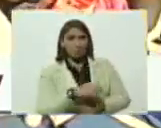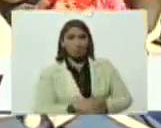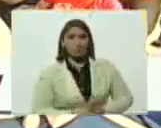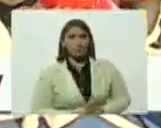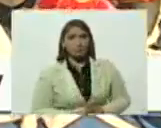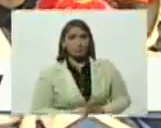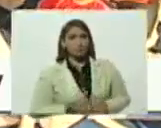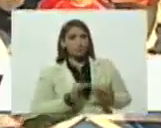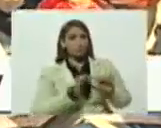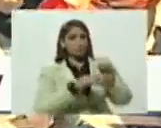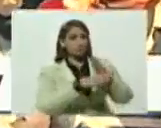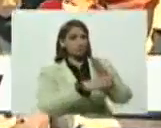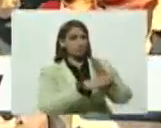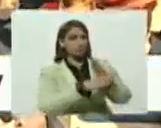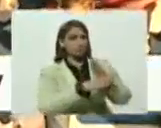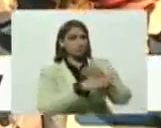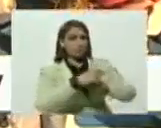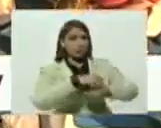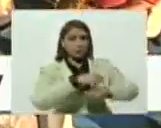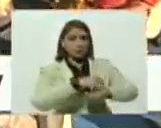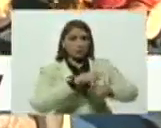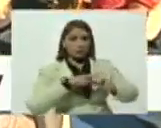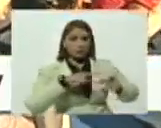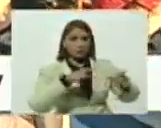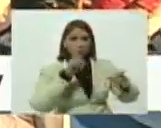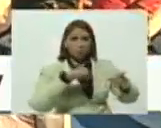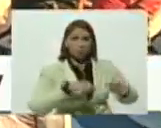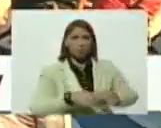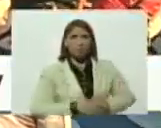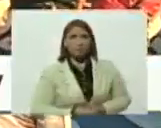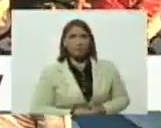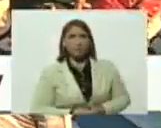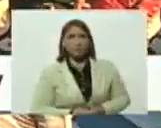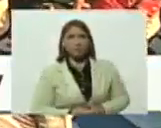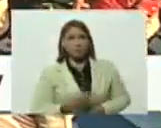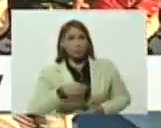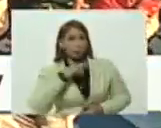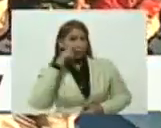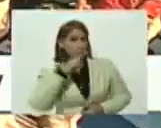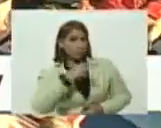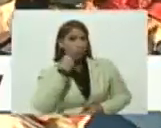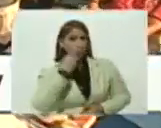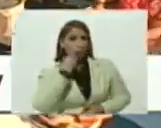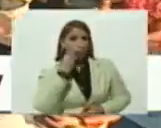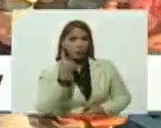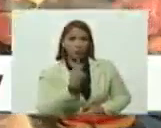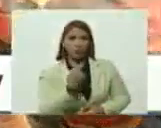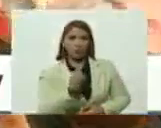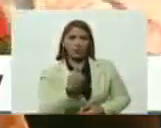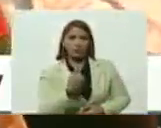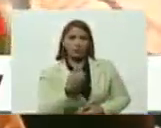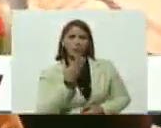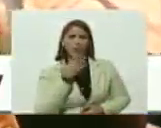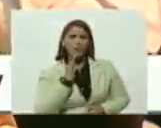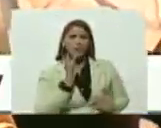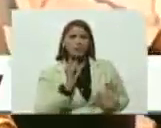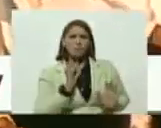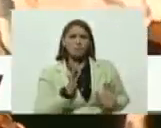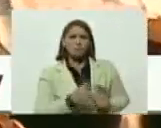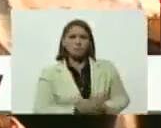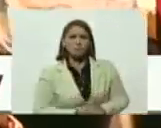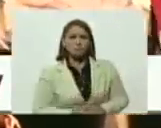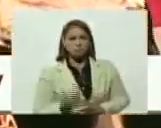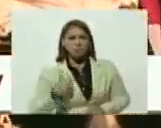se mantendrá en el tiempo y en el espacio. Porque uno ve a estos jóvenes y no solamente es que son, tienen